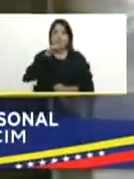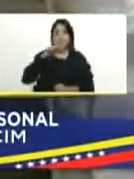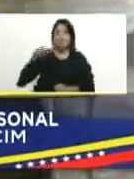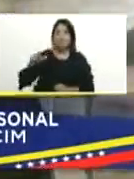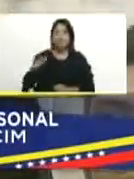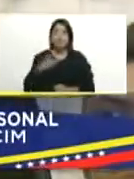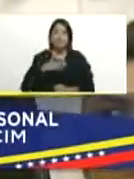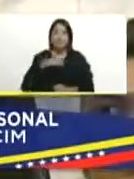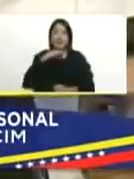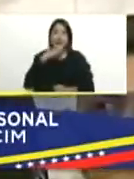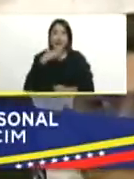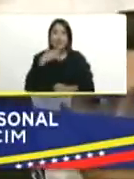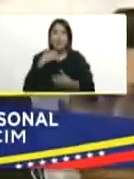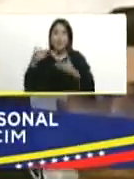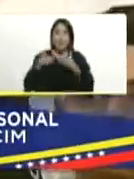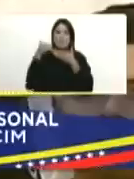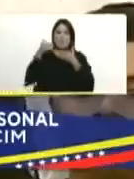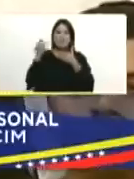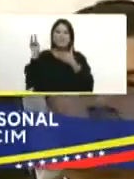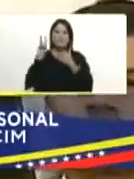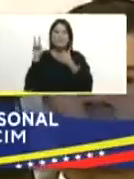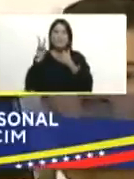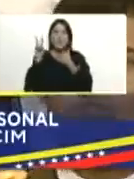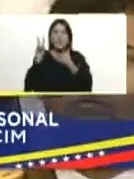enemigo imperialista y de sus aliados.